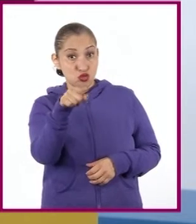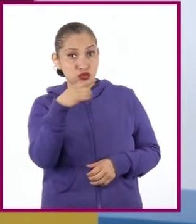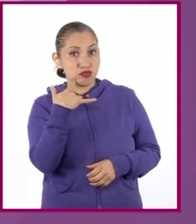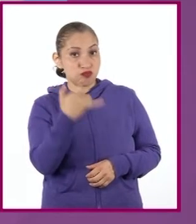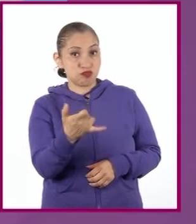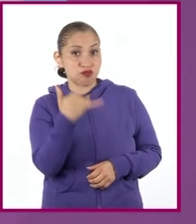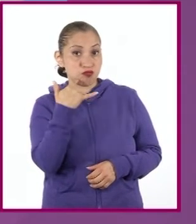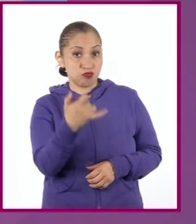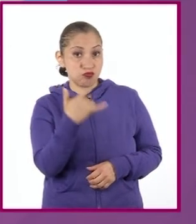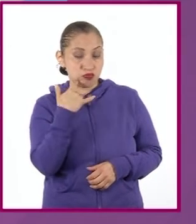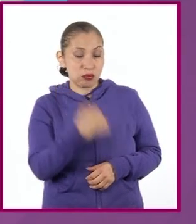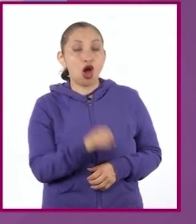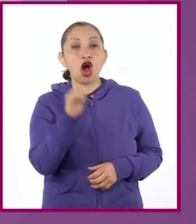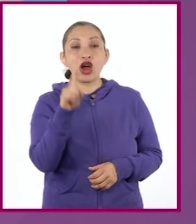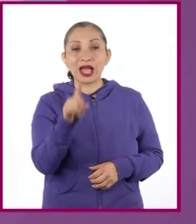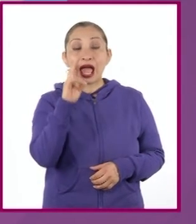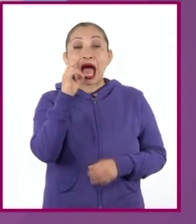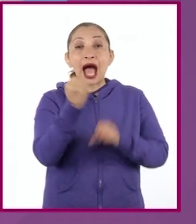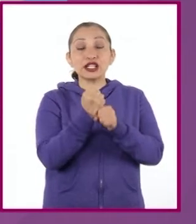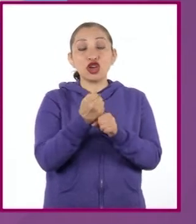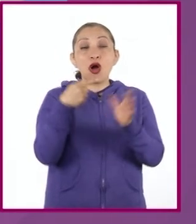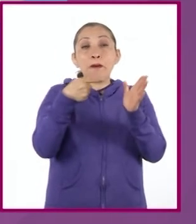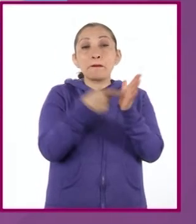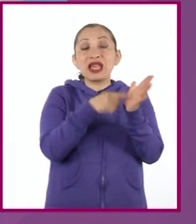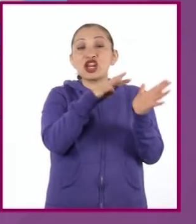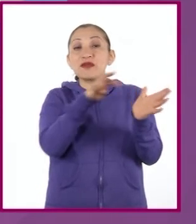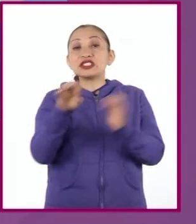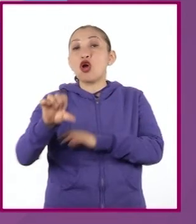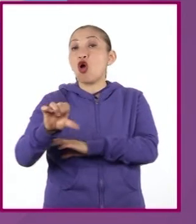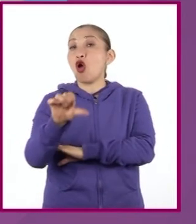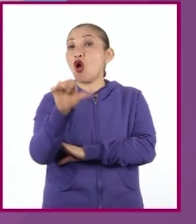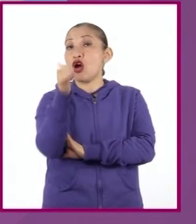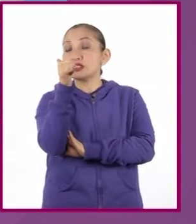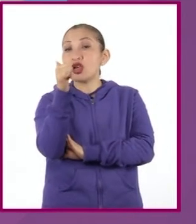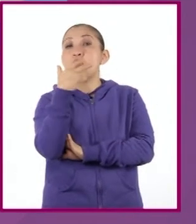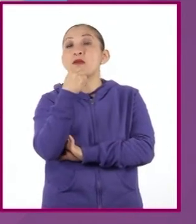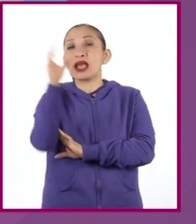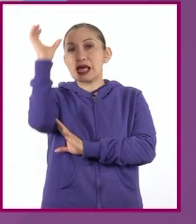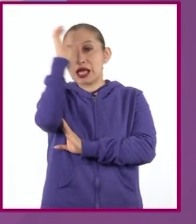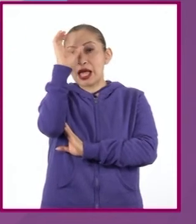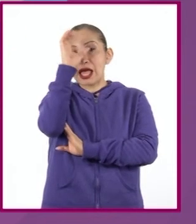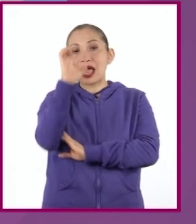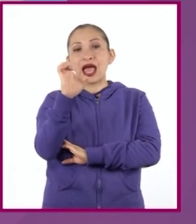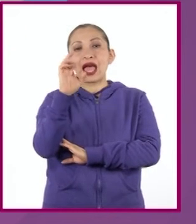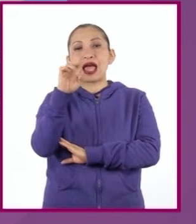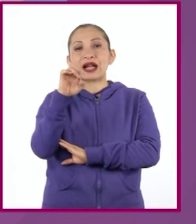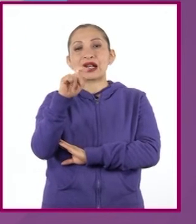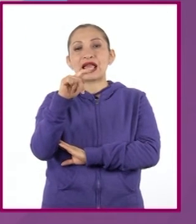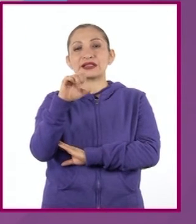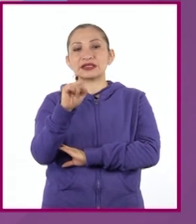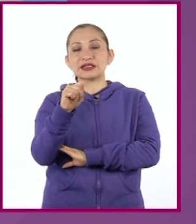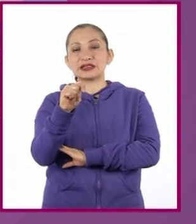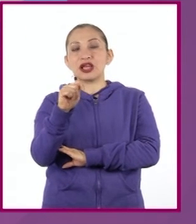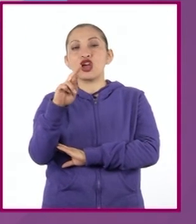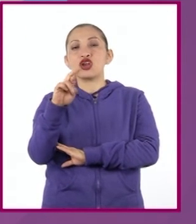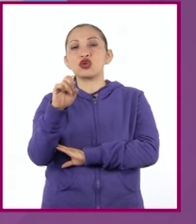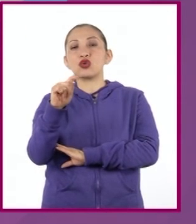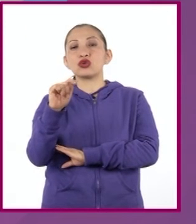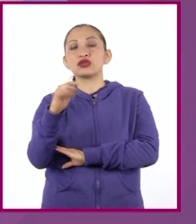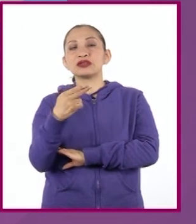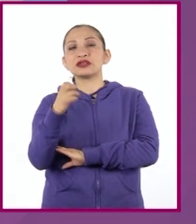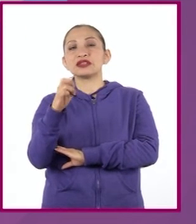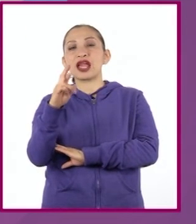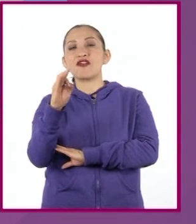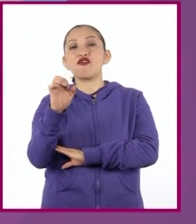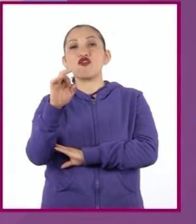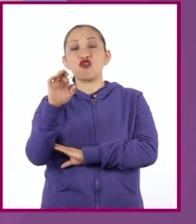esforzarte. Ahora vamos al año de 1911 con el científico Ernest Rutherford, que al